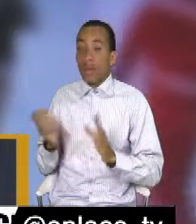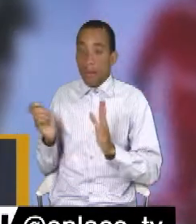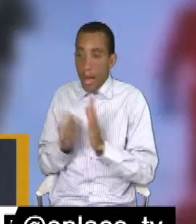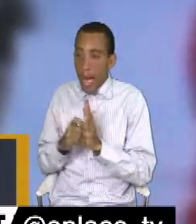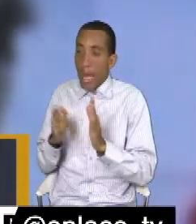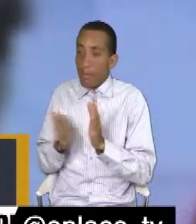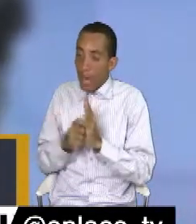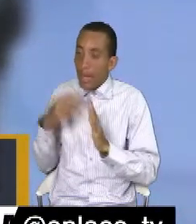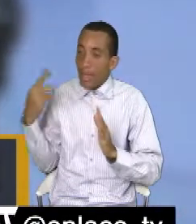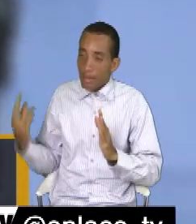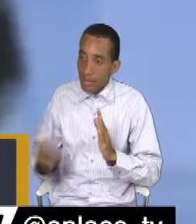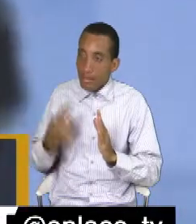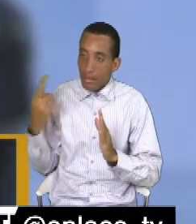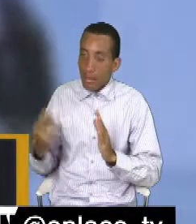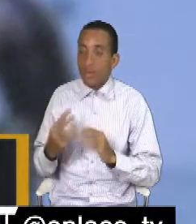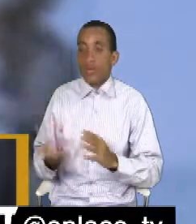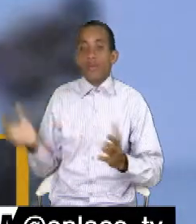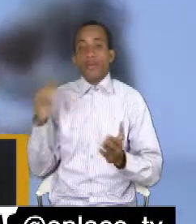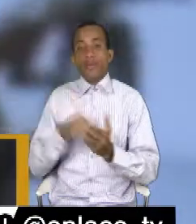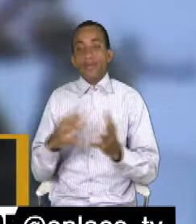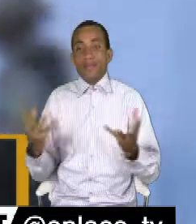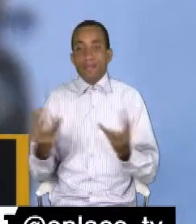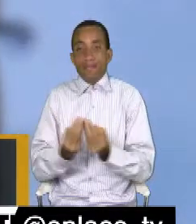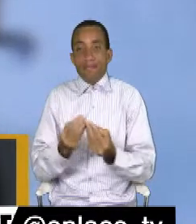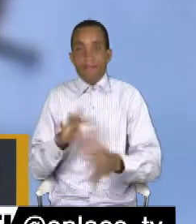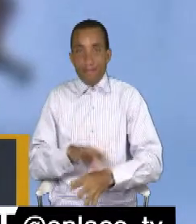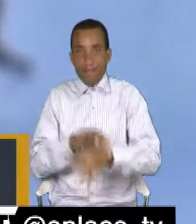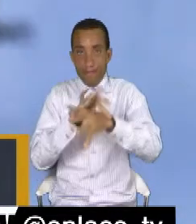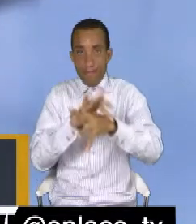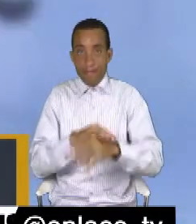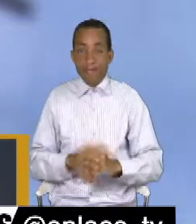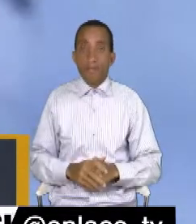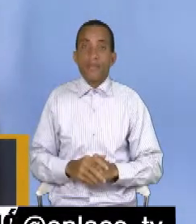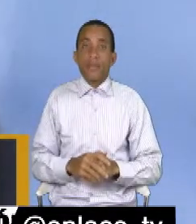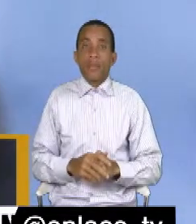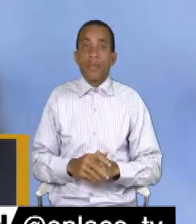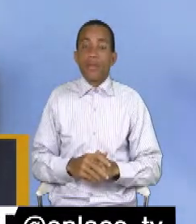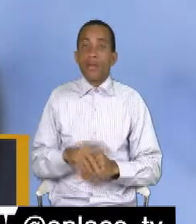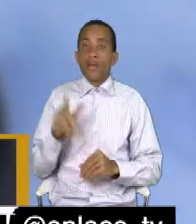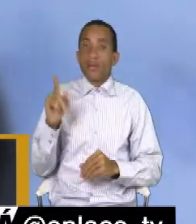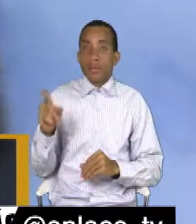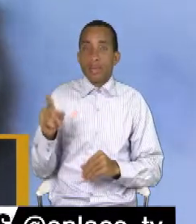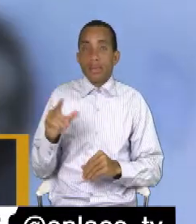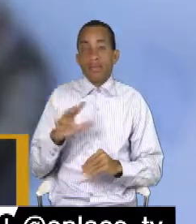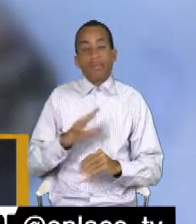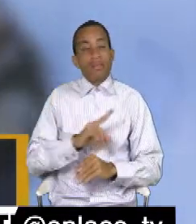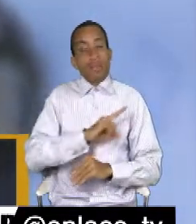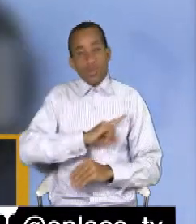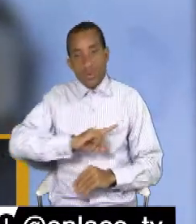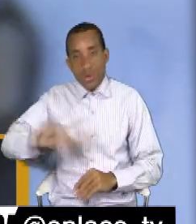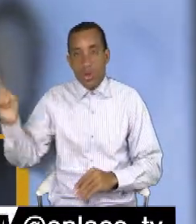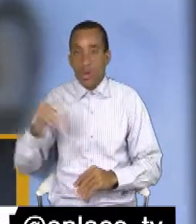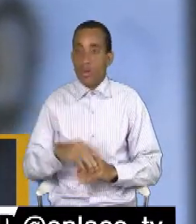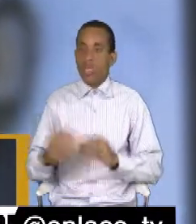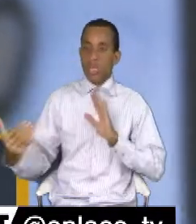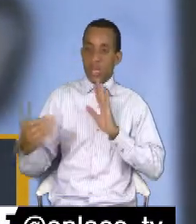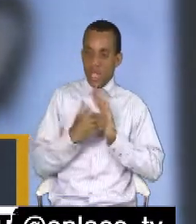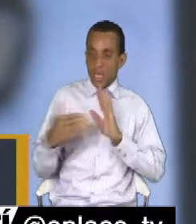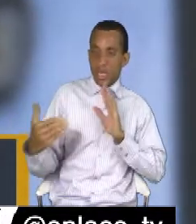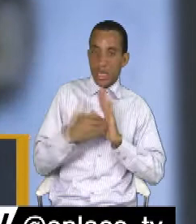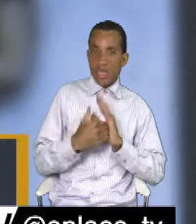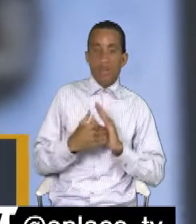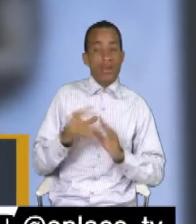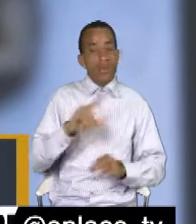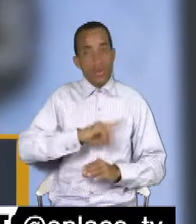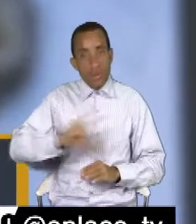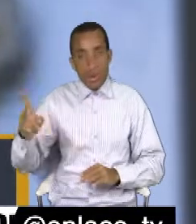repetitivos. Una vez más, el personal médico del Hospital Regional del Magdalena Medio rechaza estos hechos violentos y recuerda que